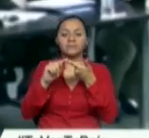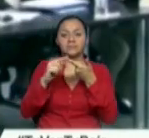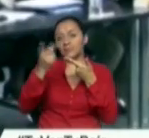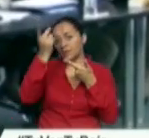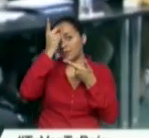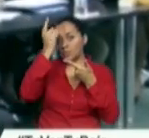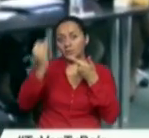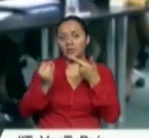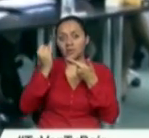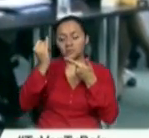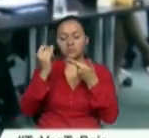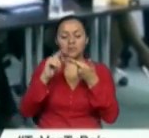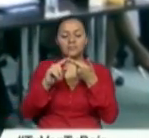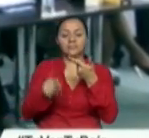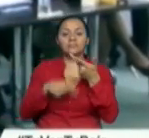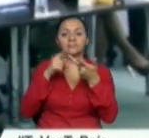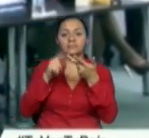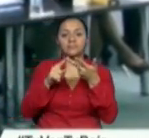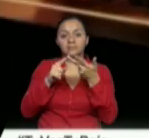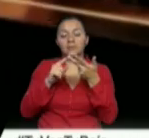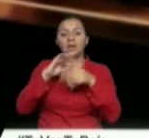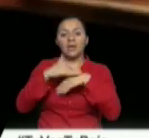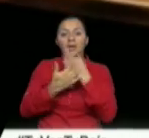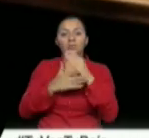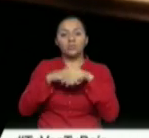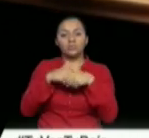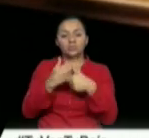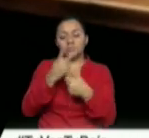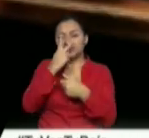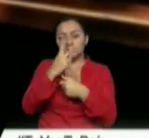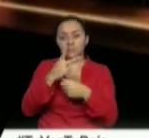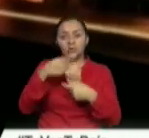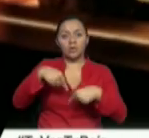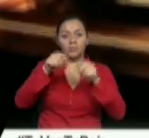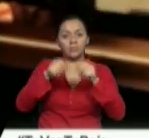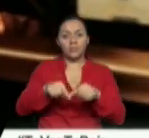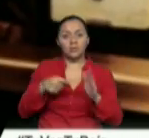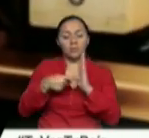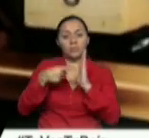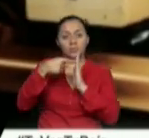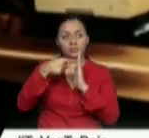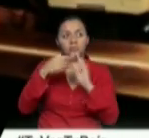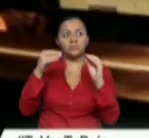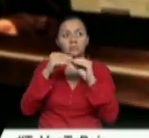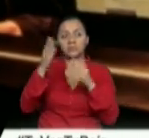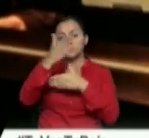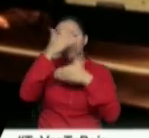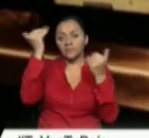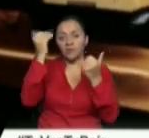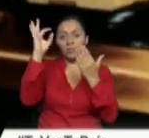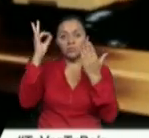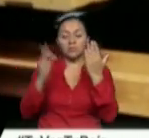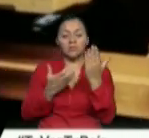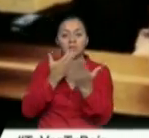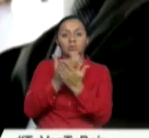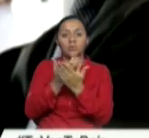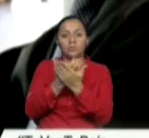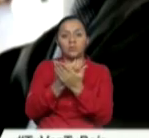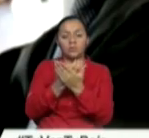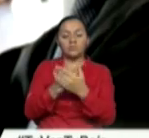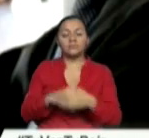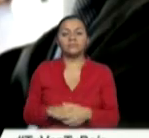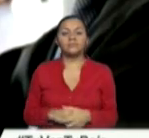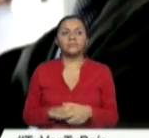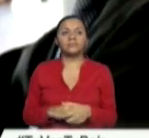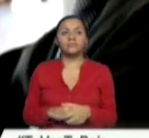deuda externa del sector privado el abuso de los dobles convenios de tributación los fraudes financieros y los fideicomisos